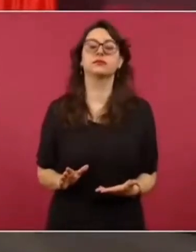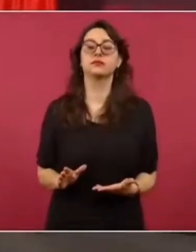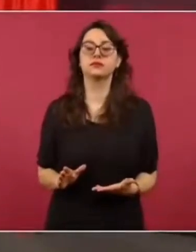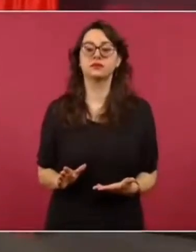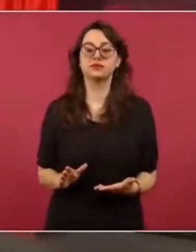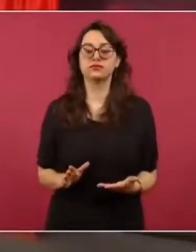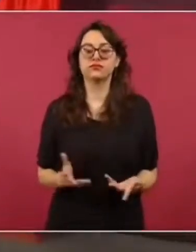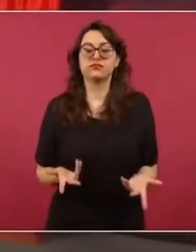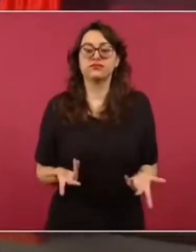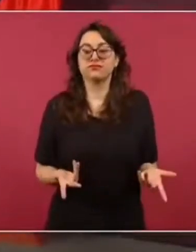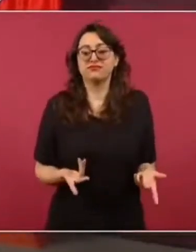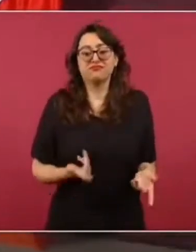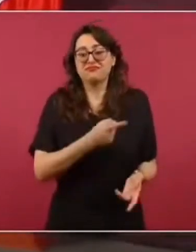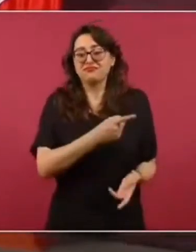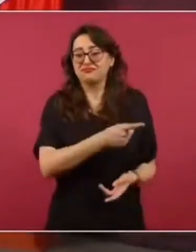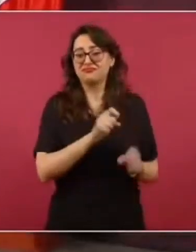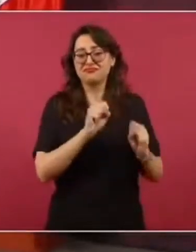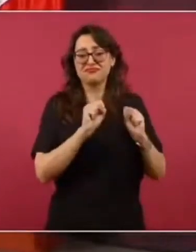departamentito